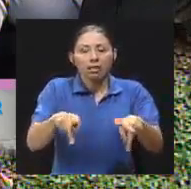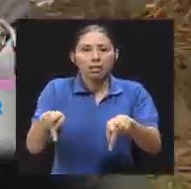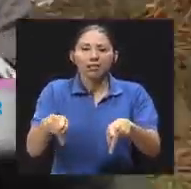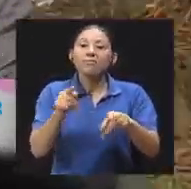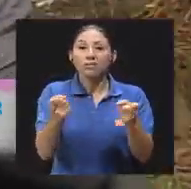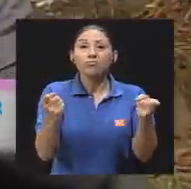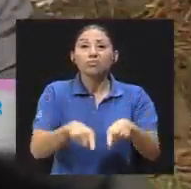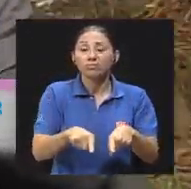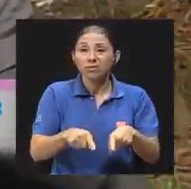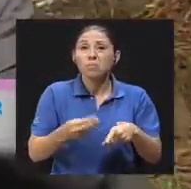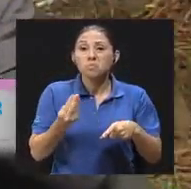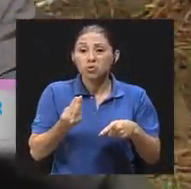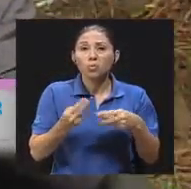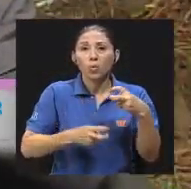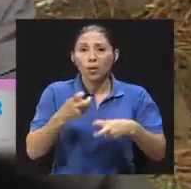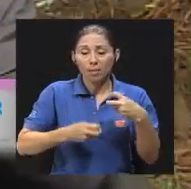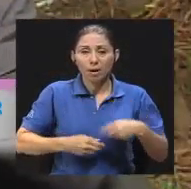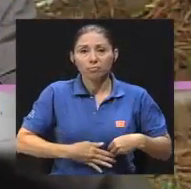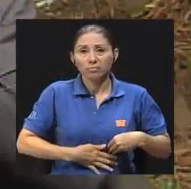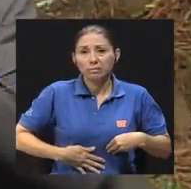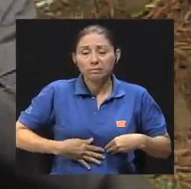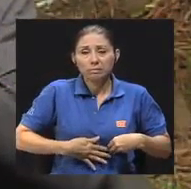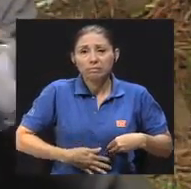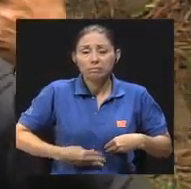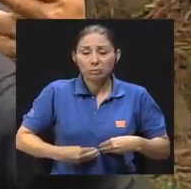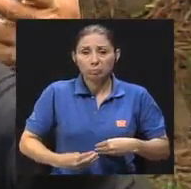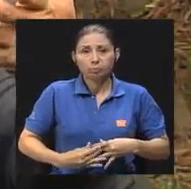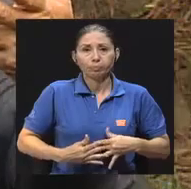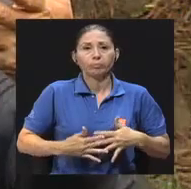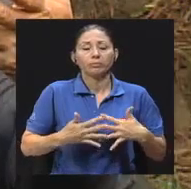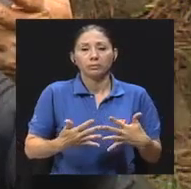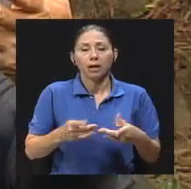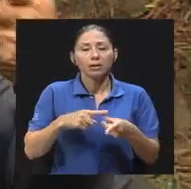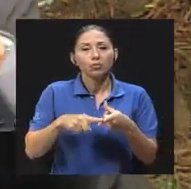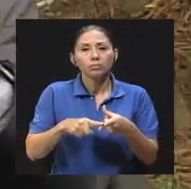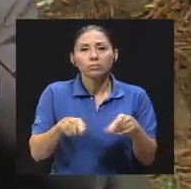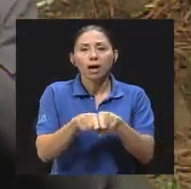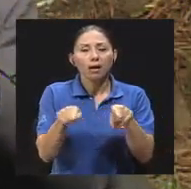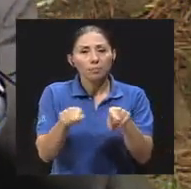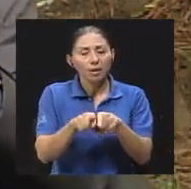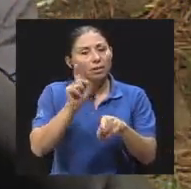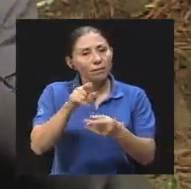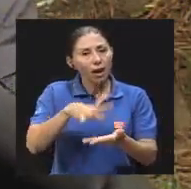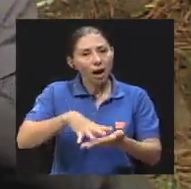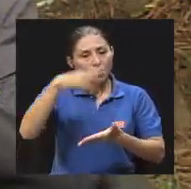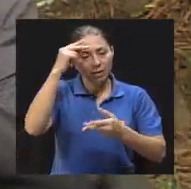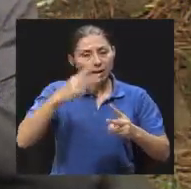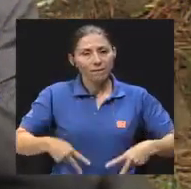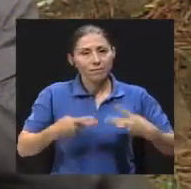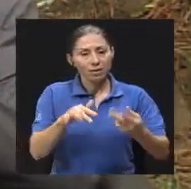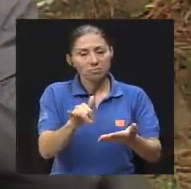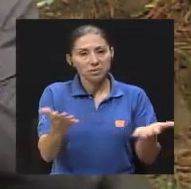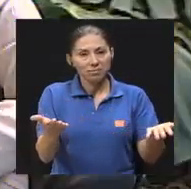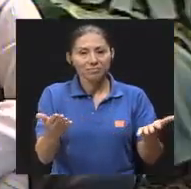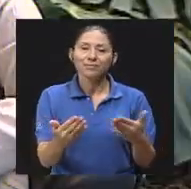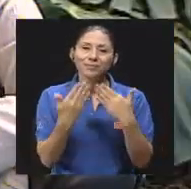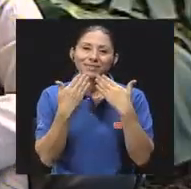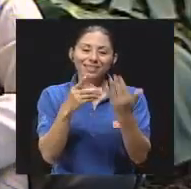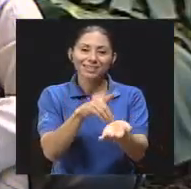así, eso produce mucho ácido, mucho problema en el estómago, que irrita mucho el estómago. Entonces, también hay que aprender a vivir en ese